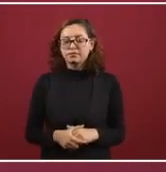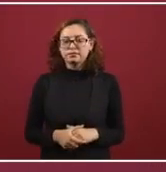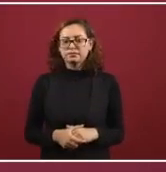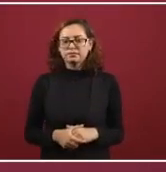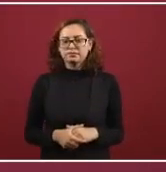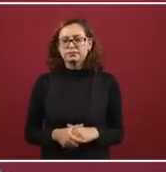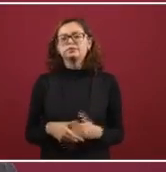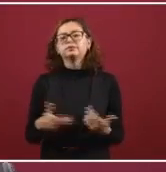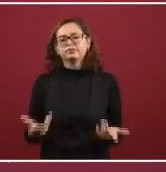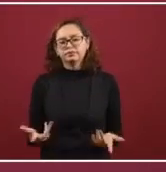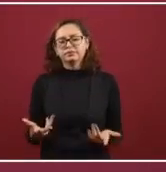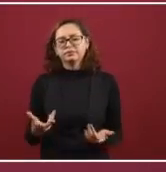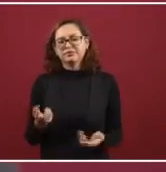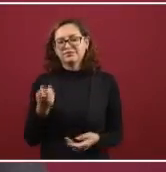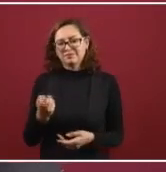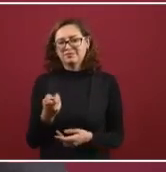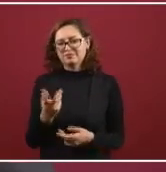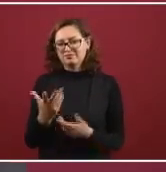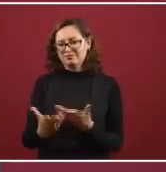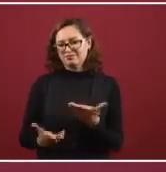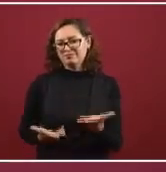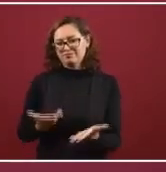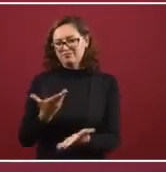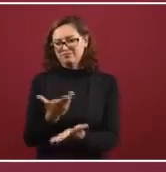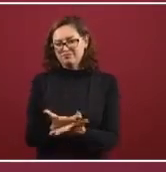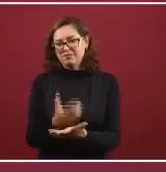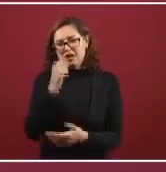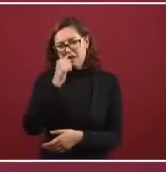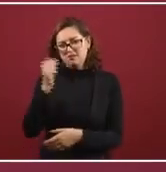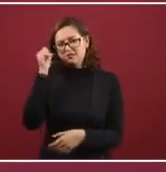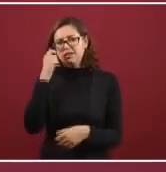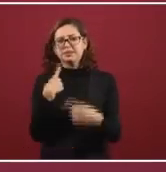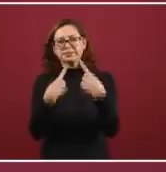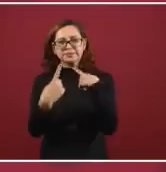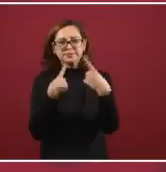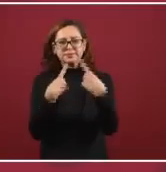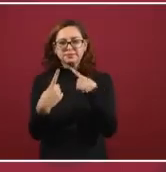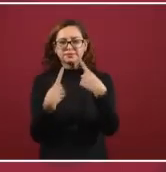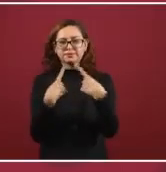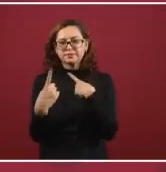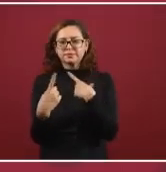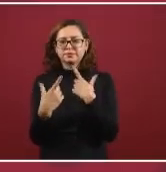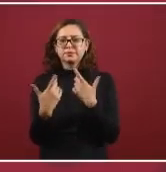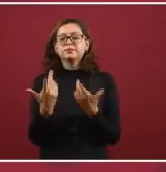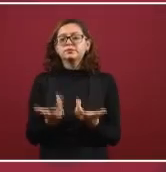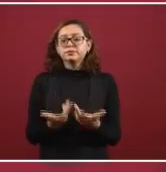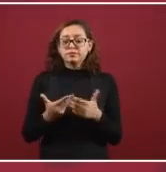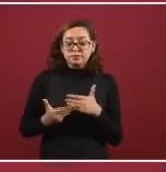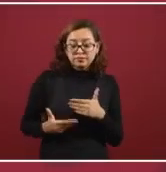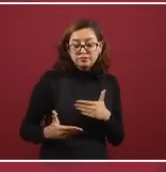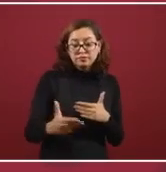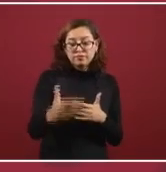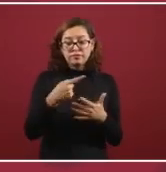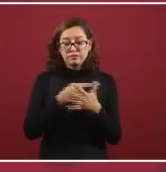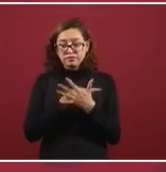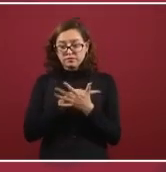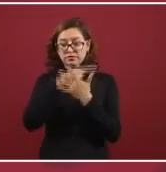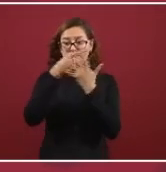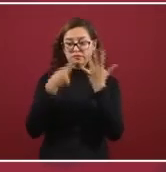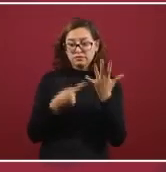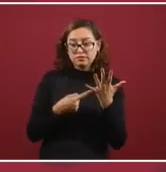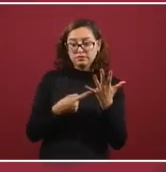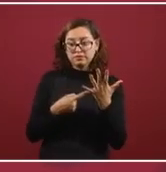Entonces, eso fue lo que se presentó en la conversación del día de ayer para proponer los operativos en los 5 puntos que le acabo de comentar.